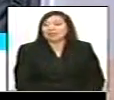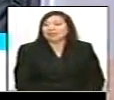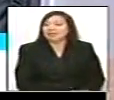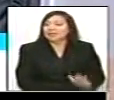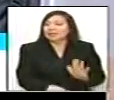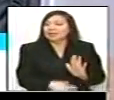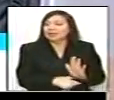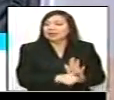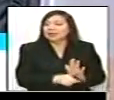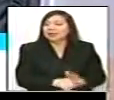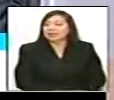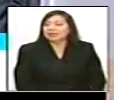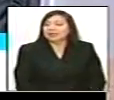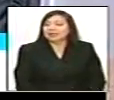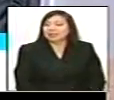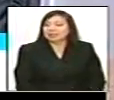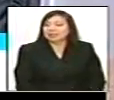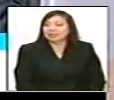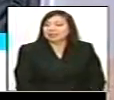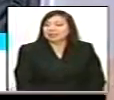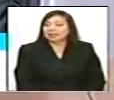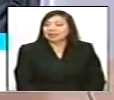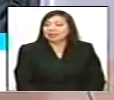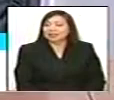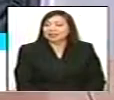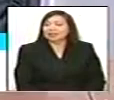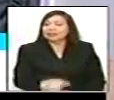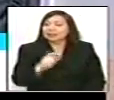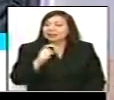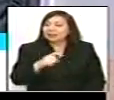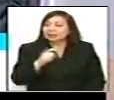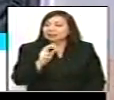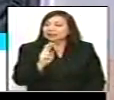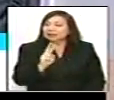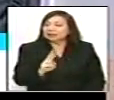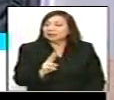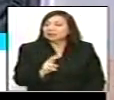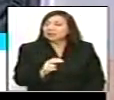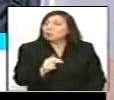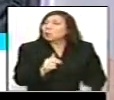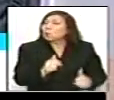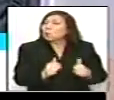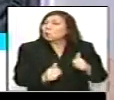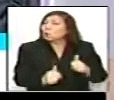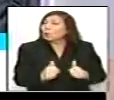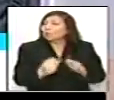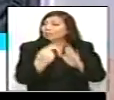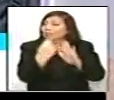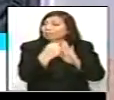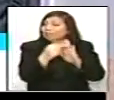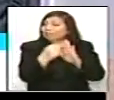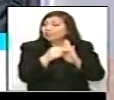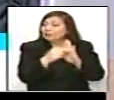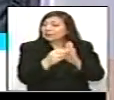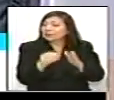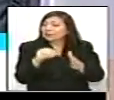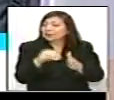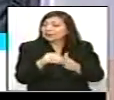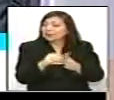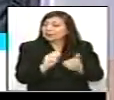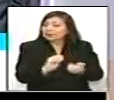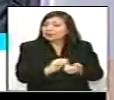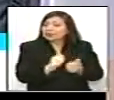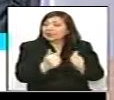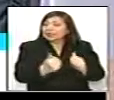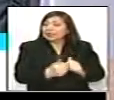ley. Hablamos, por ejemplo, de la necesidad de ver cuáles son los requisitos para que estas concesiones